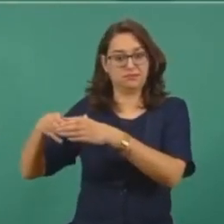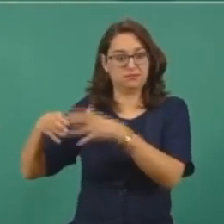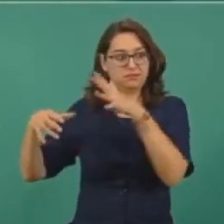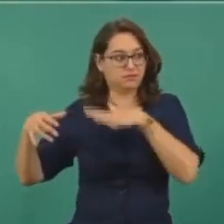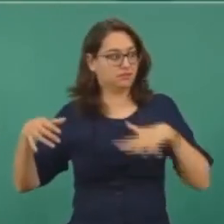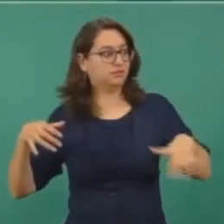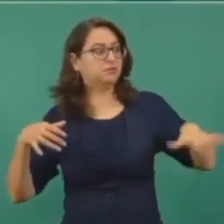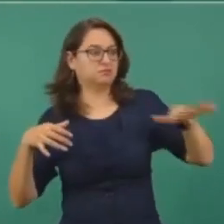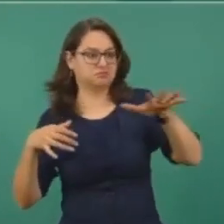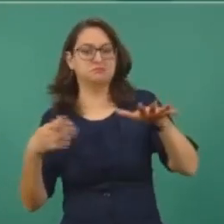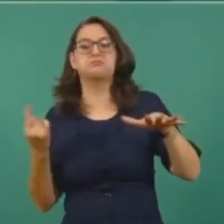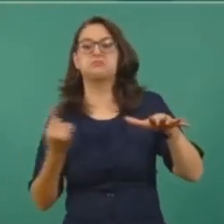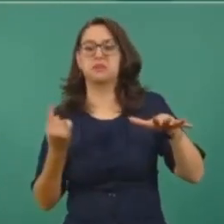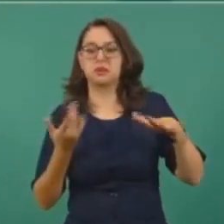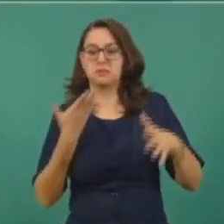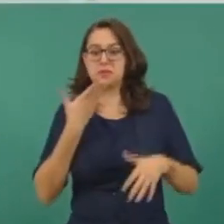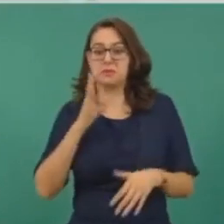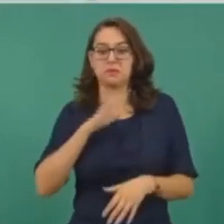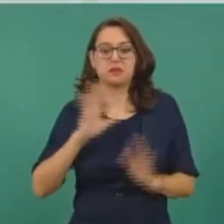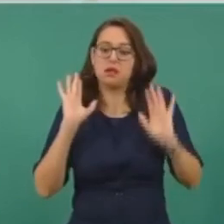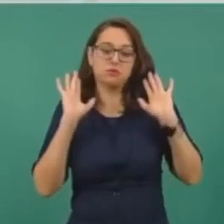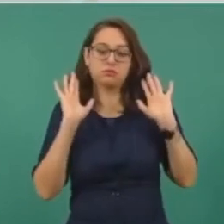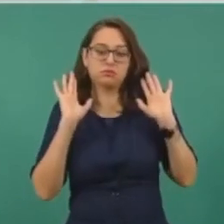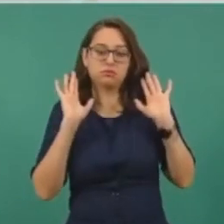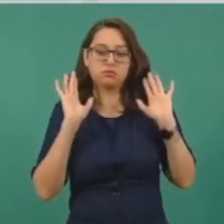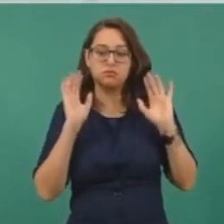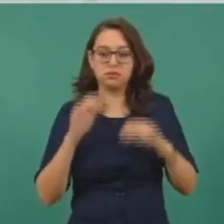no para todos.